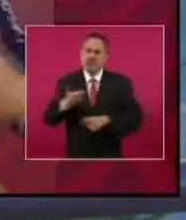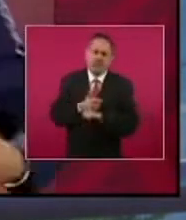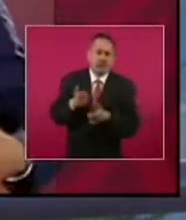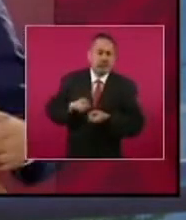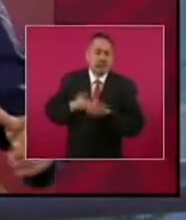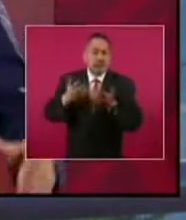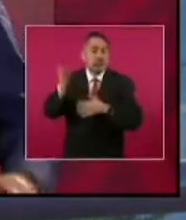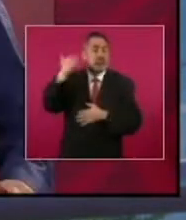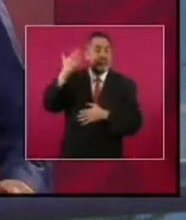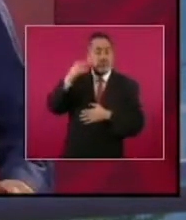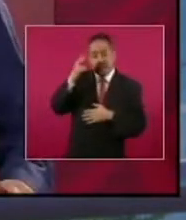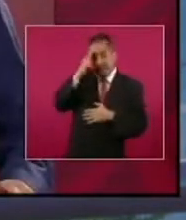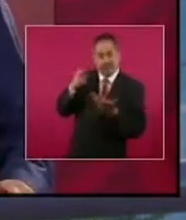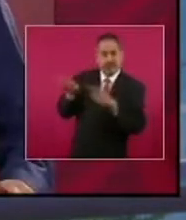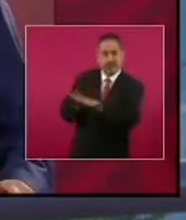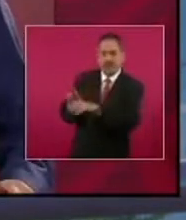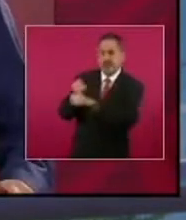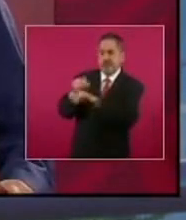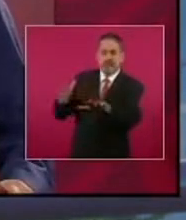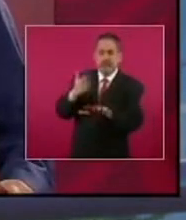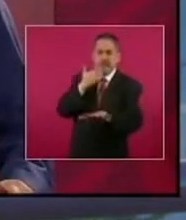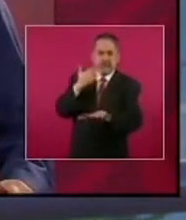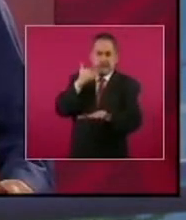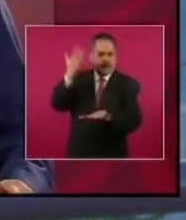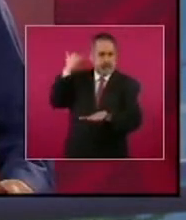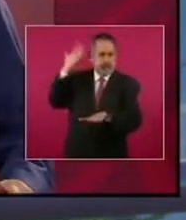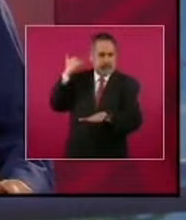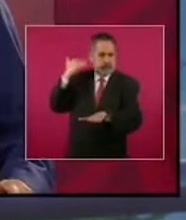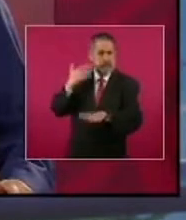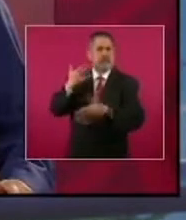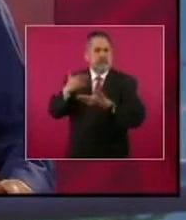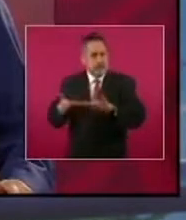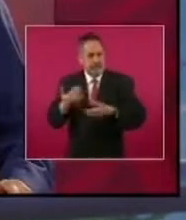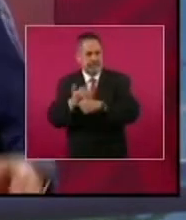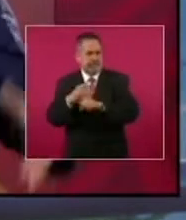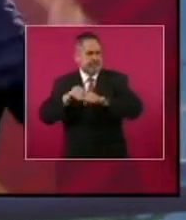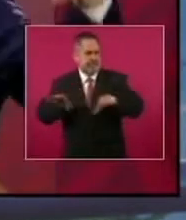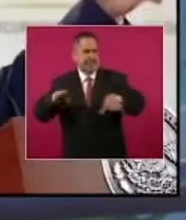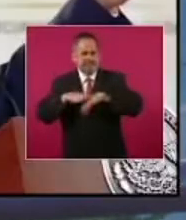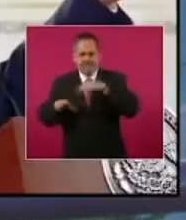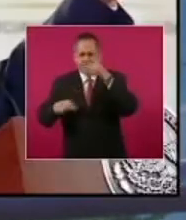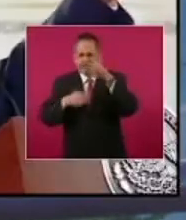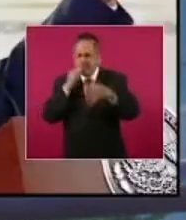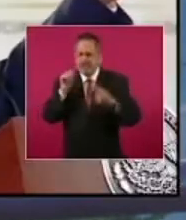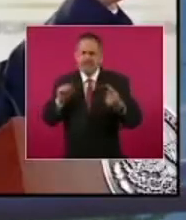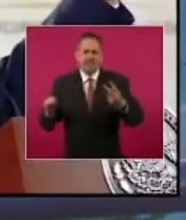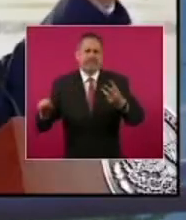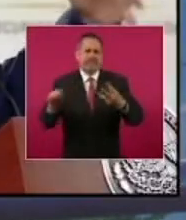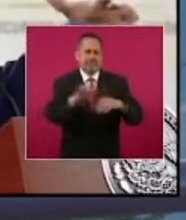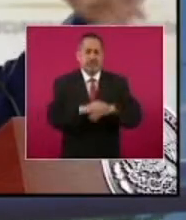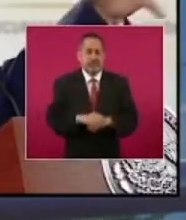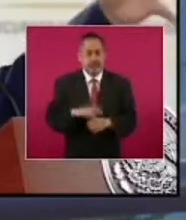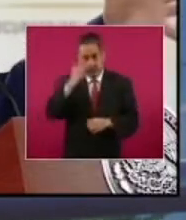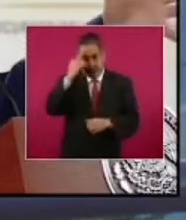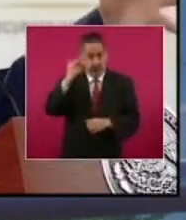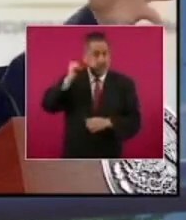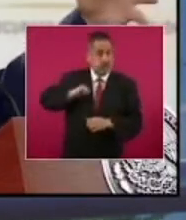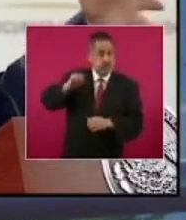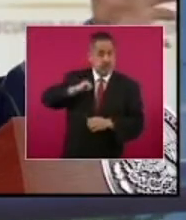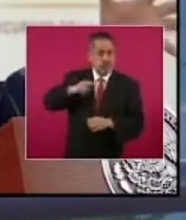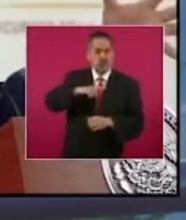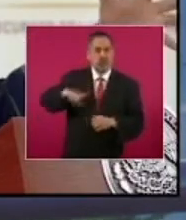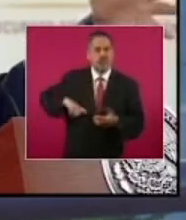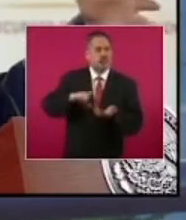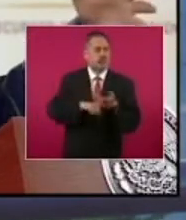pues Cuando dio a conocer su modelo económico es distinto por eso Andrés Manuel López Obrador